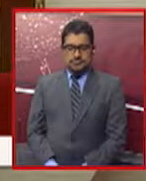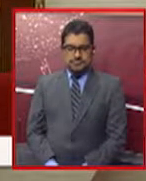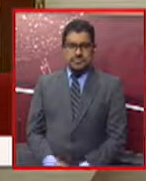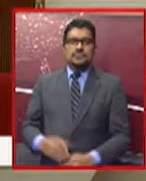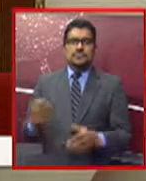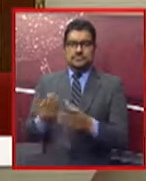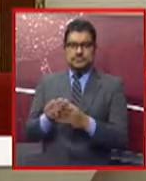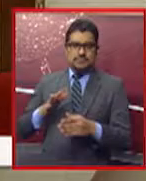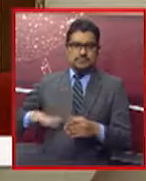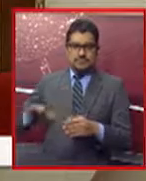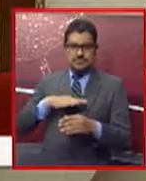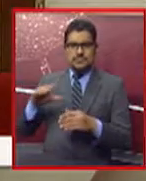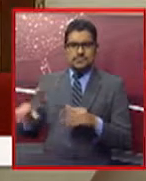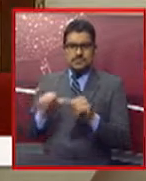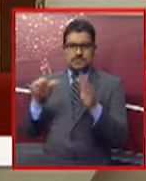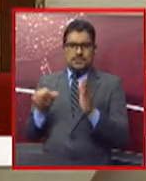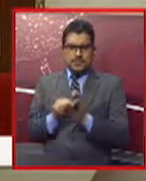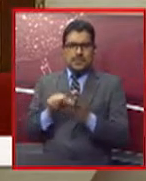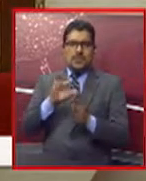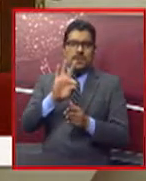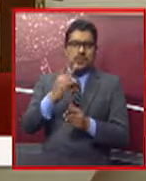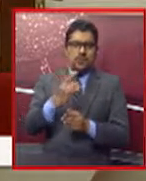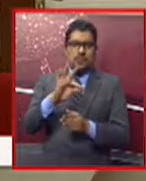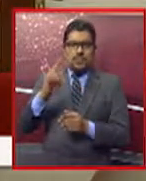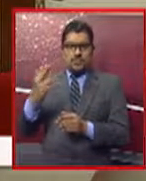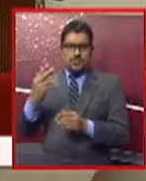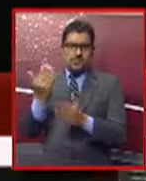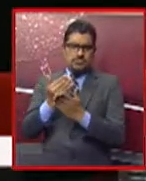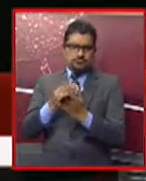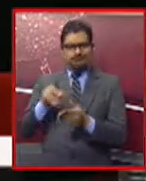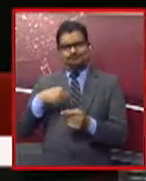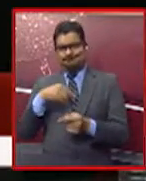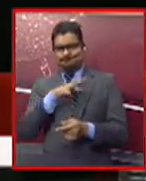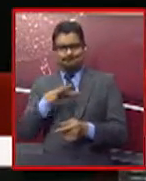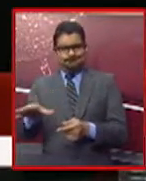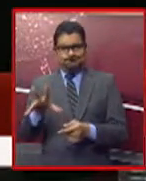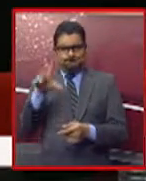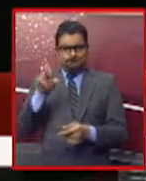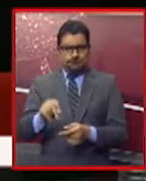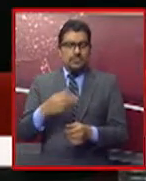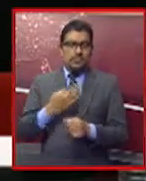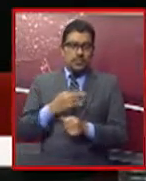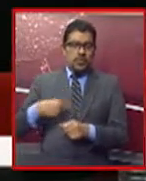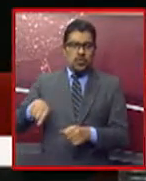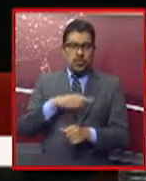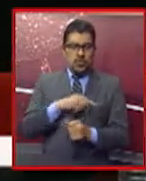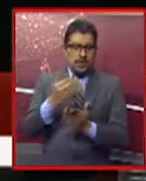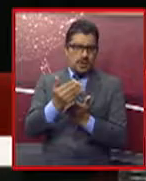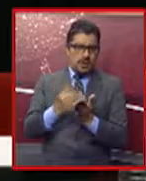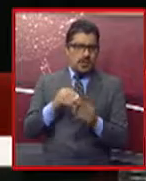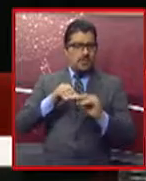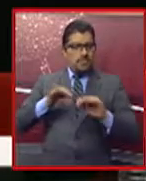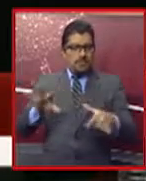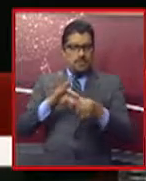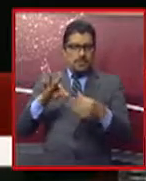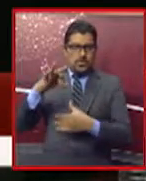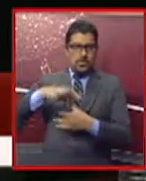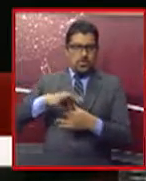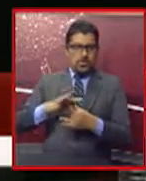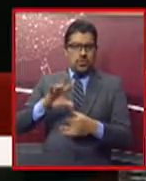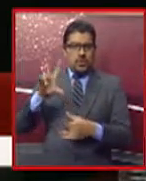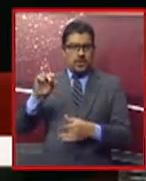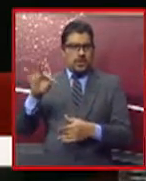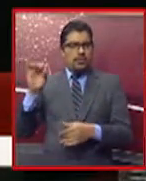Las reservas a los artículos 41 y 42 fueron rechazadas por el Pleno y quedó avalado en lo general y en lo particular con 80 votos a